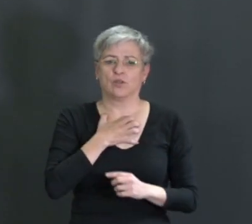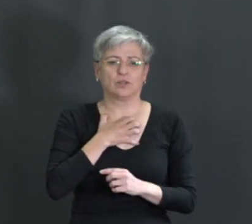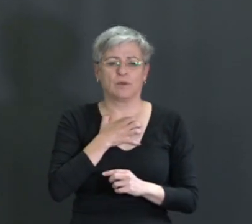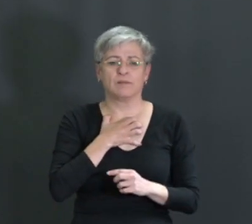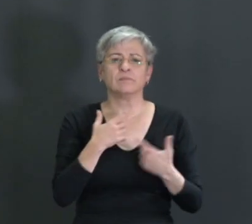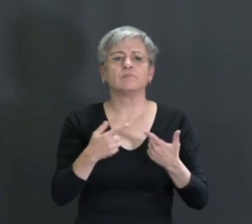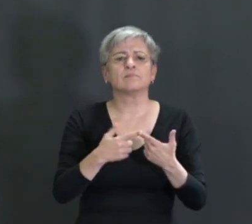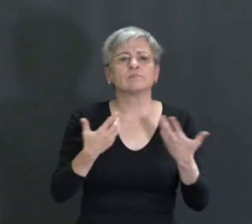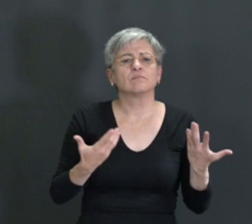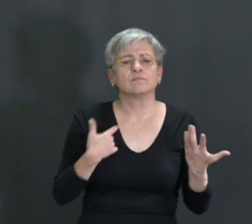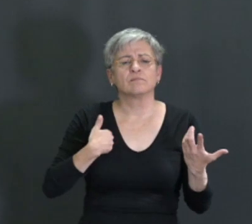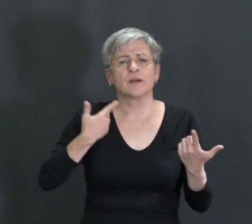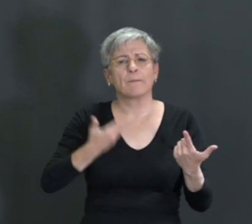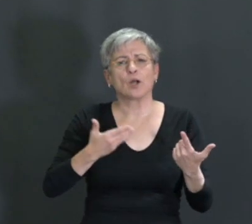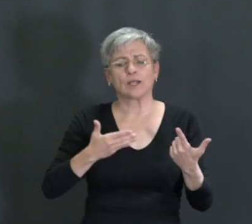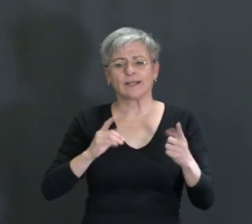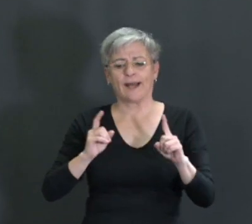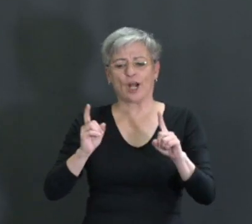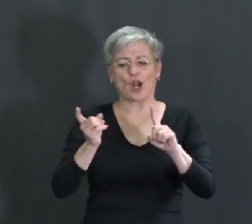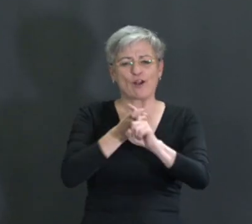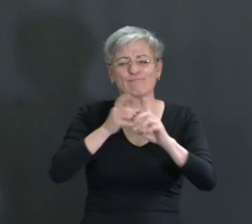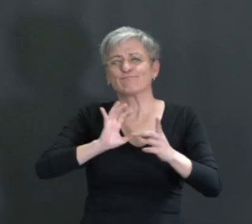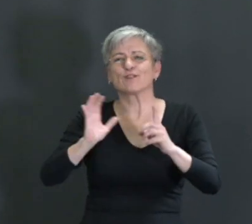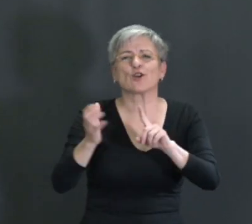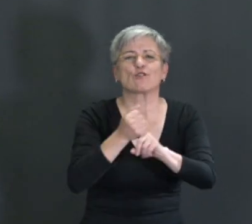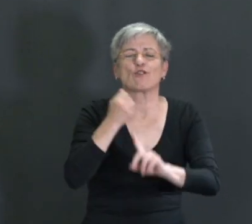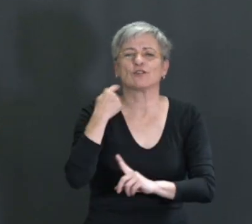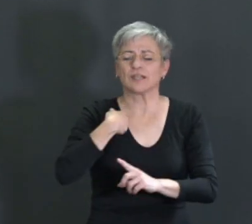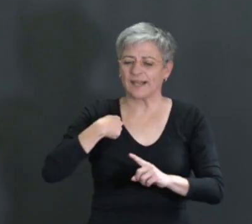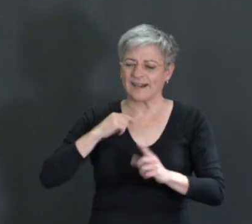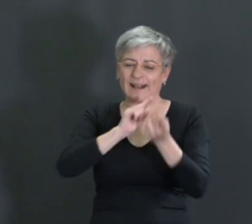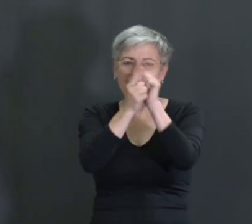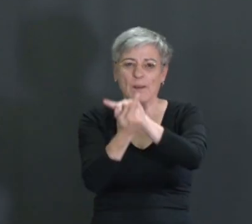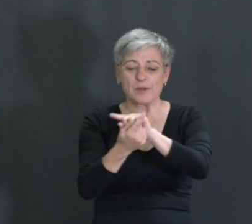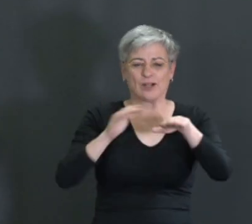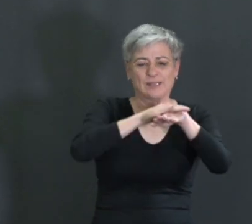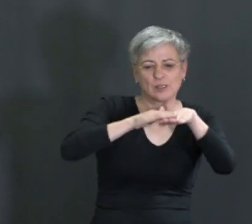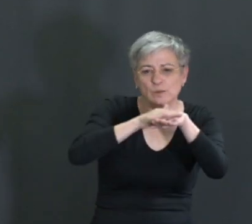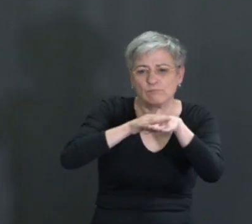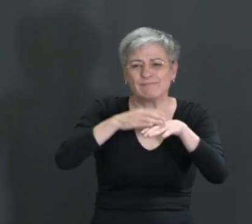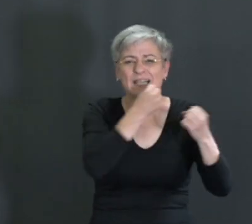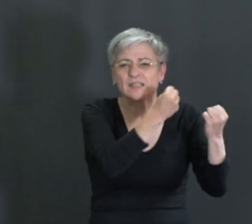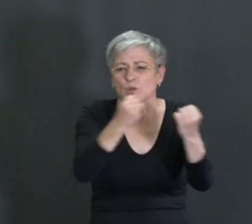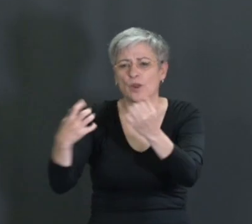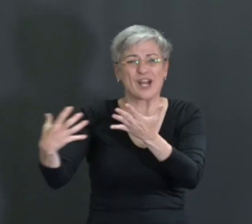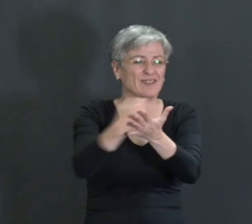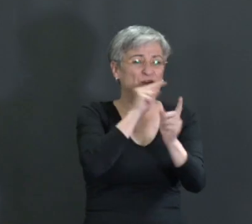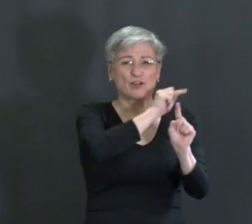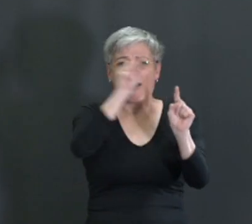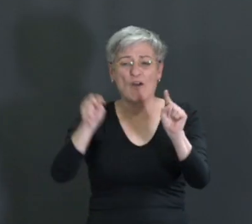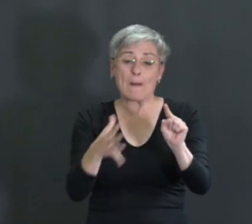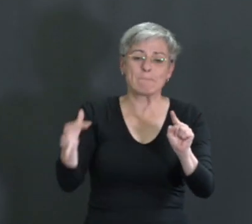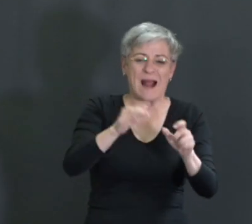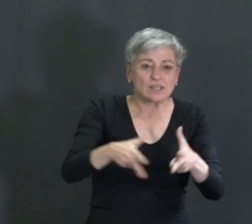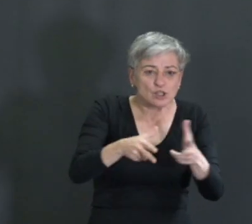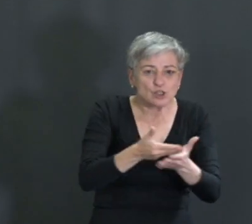importante es conseguir ese cambio de toda la sociedad, de todas las instituciones a la vez, ¿no? Eso yo creo que sería la